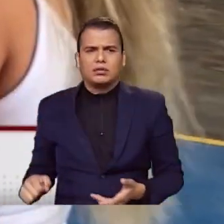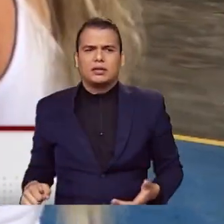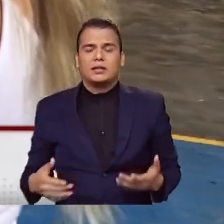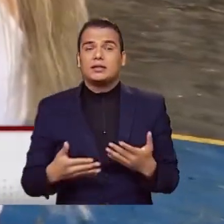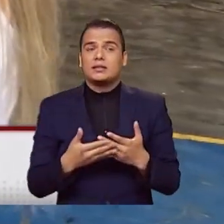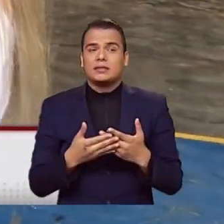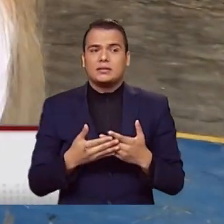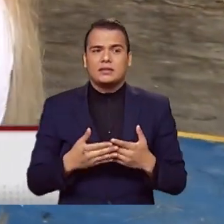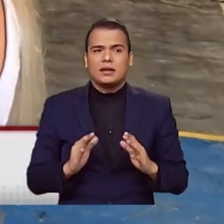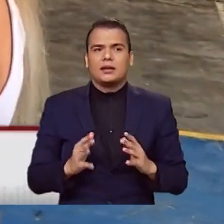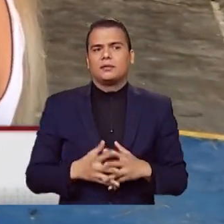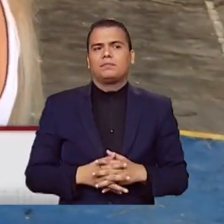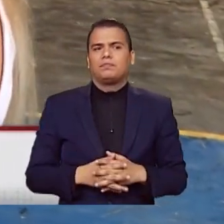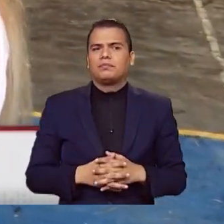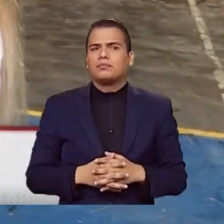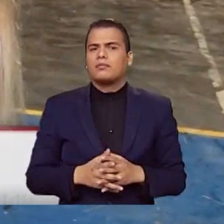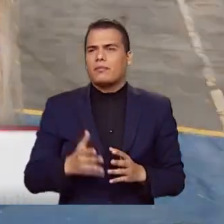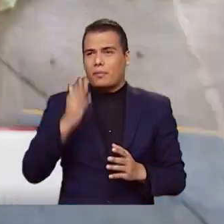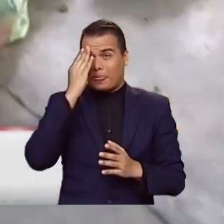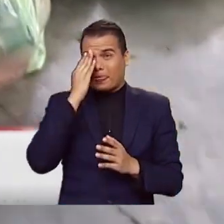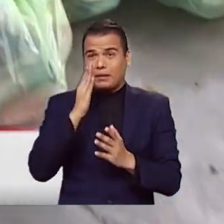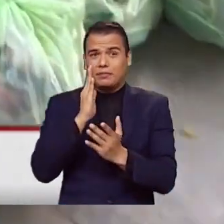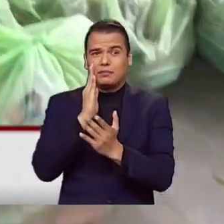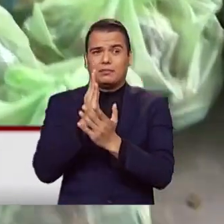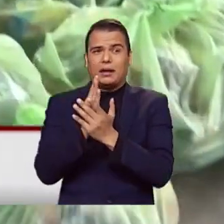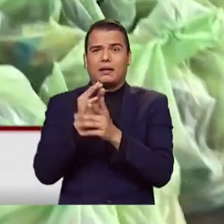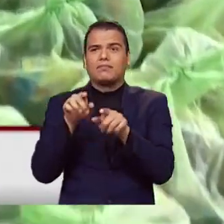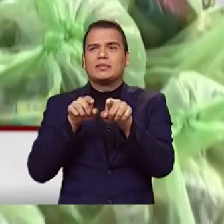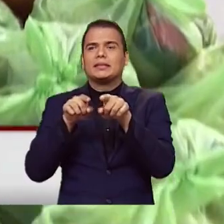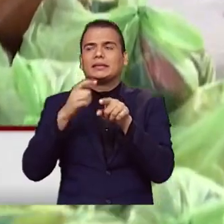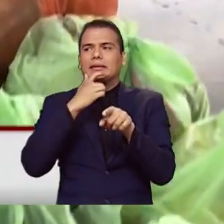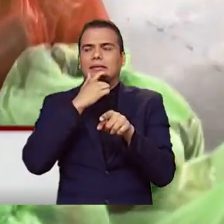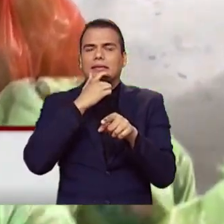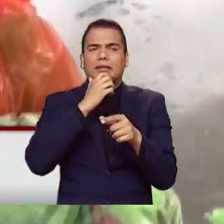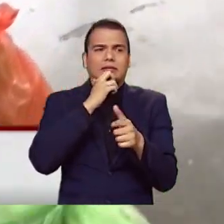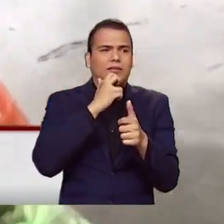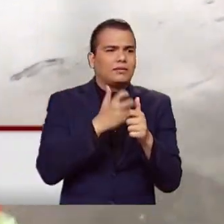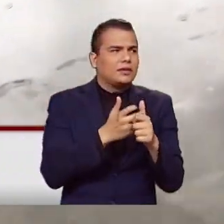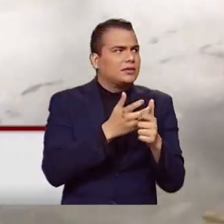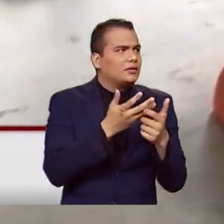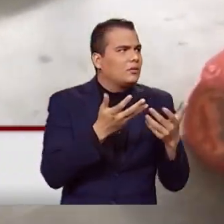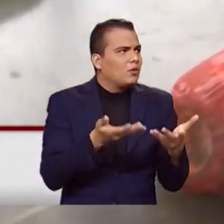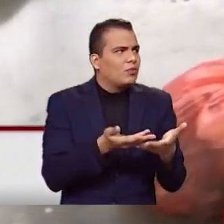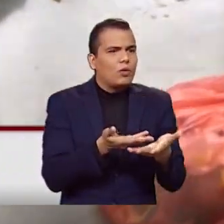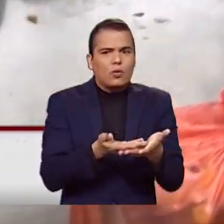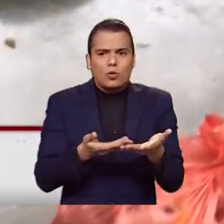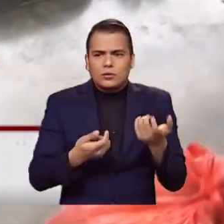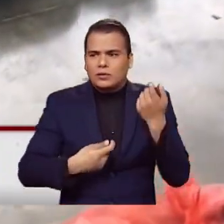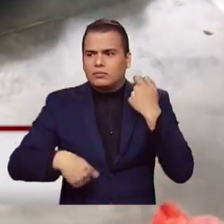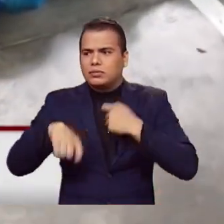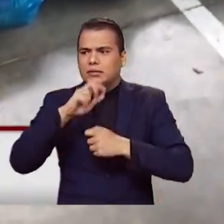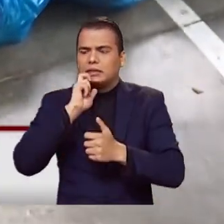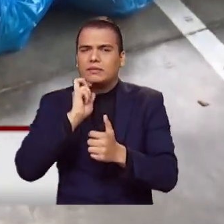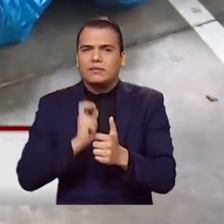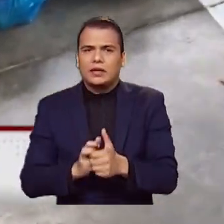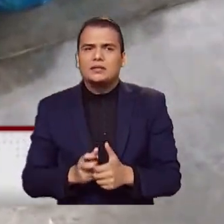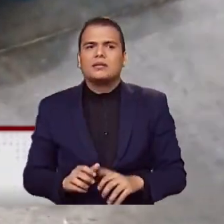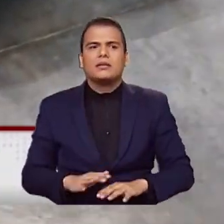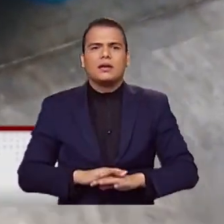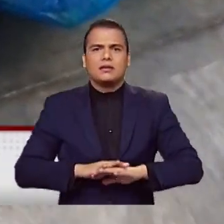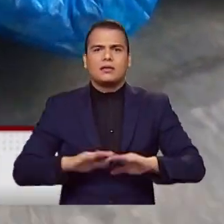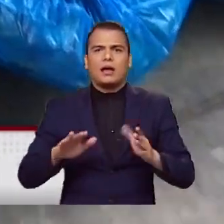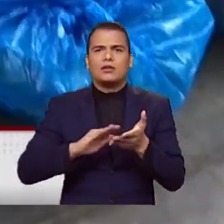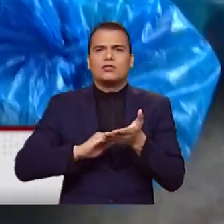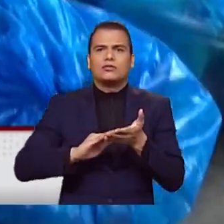resolver la situación que en algún momento se presentó frente a la dificultad para la comercialización de sus productos y demás. Y yo creo que